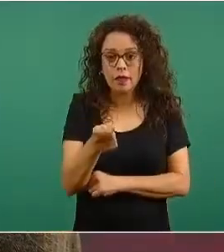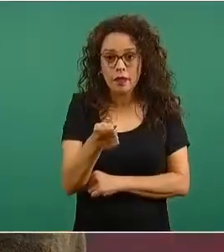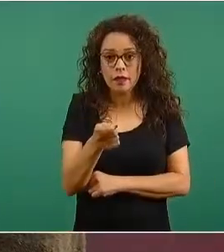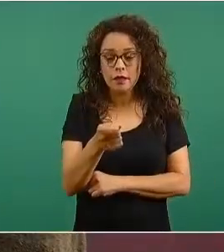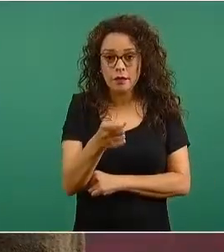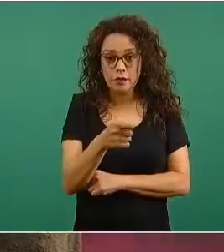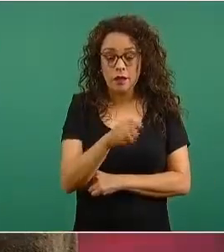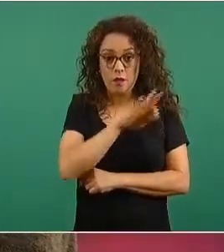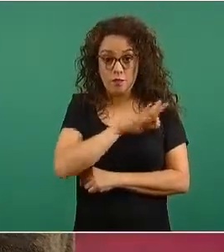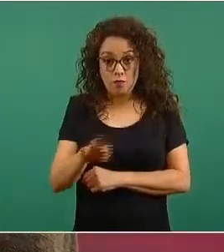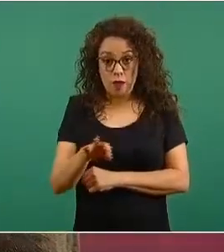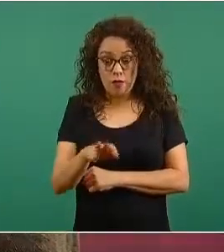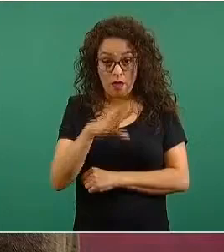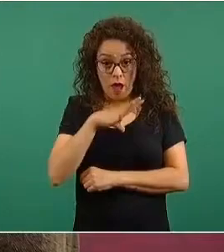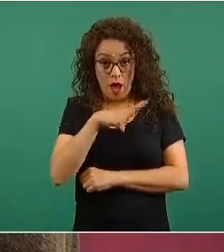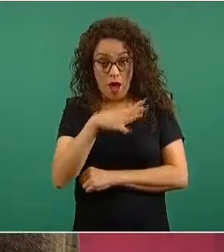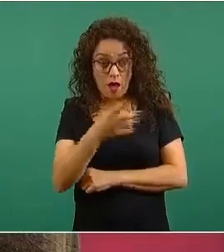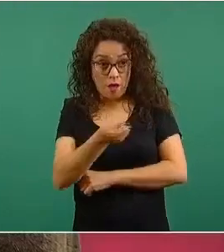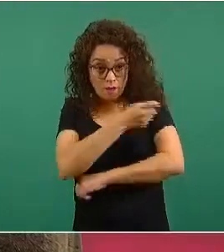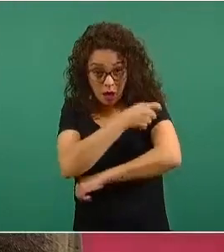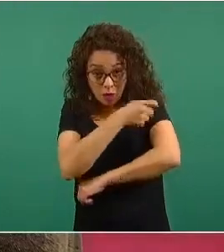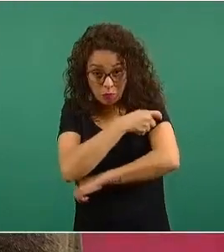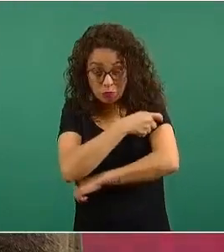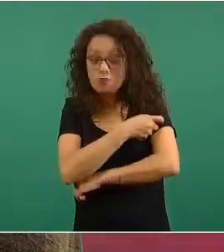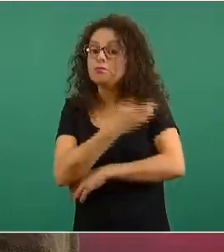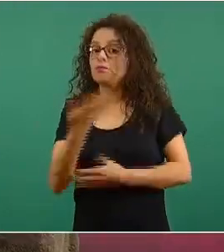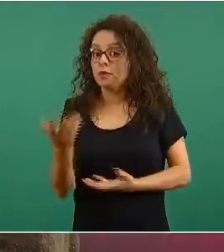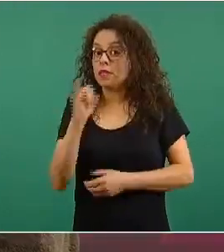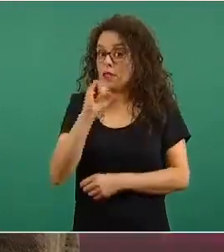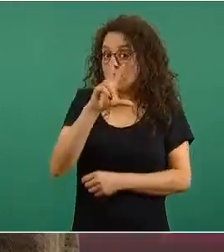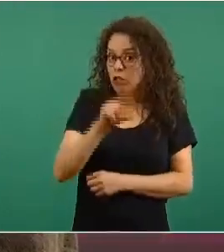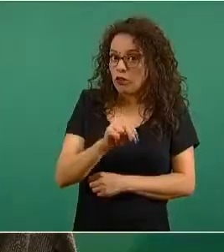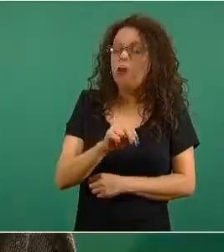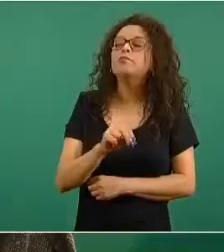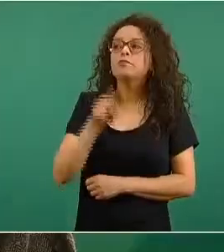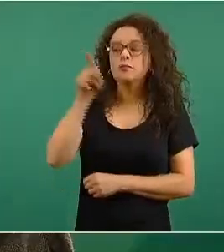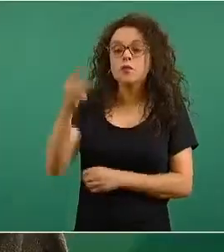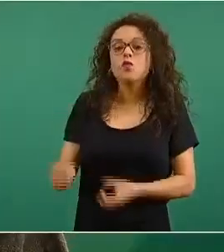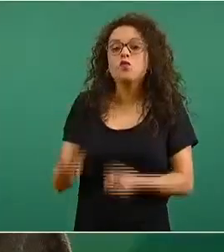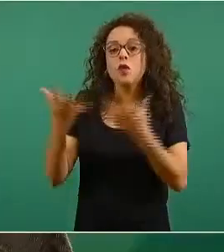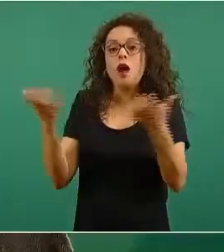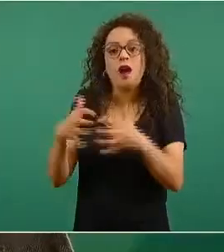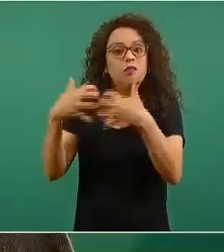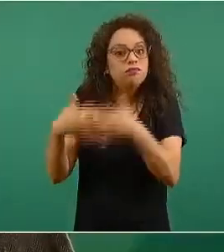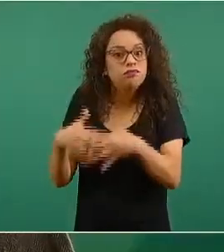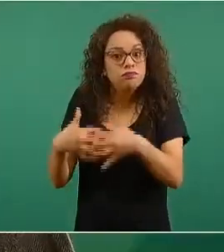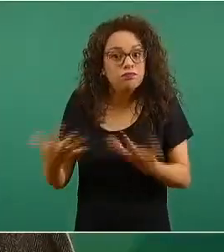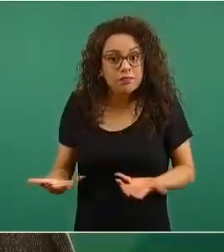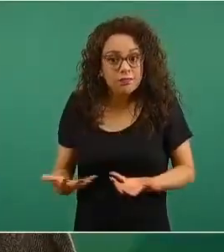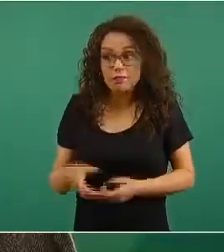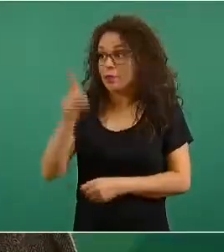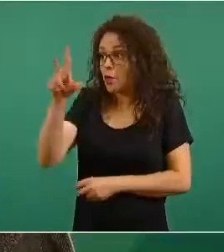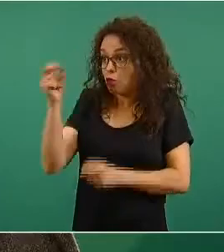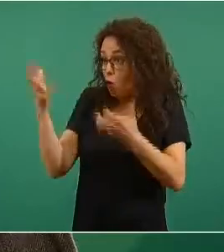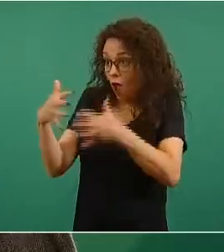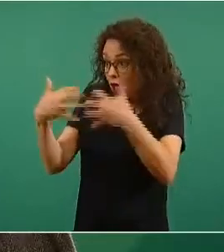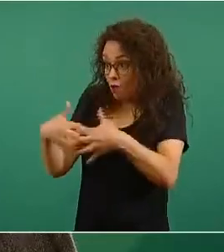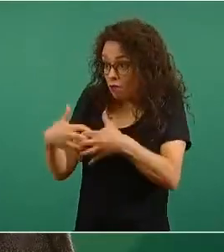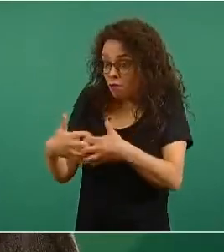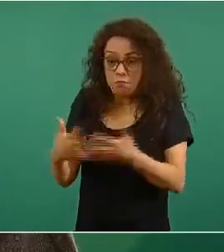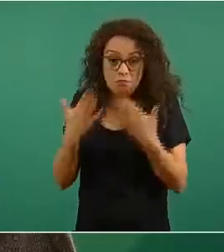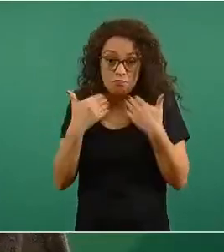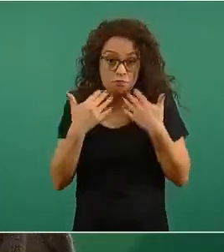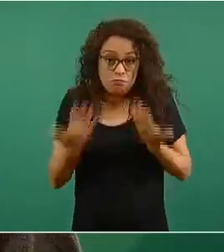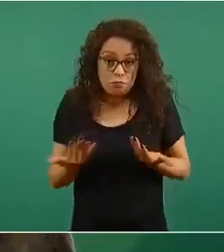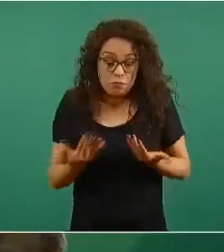vacunas es la fabricación de vacunas. En la medida en que no se fabriquen, no hay vacunas. No es culpa